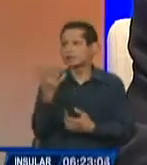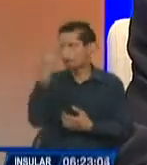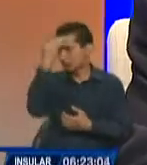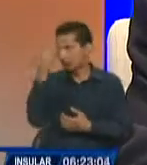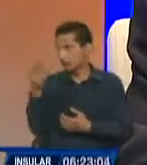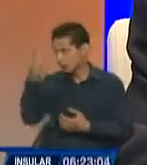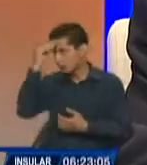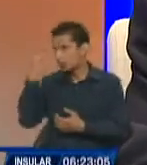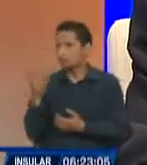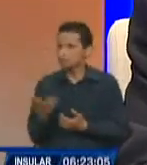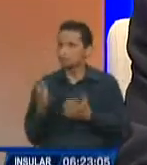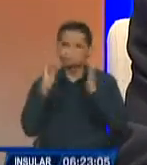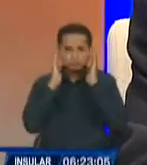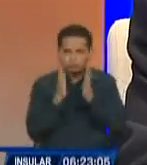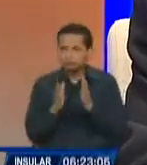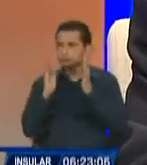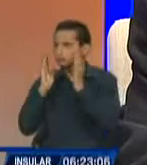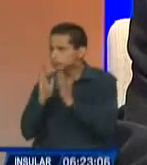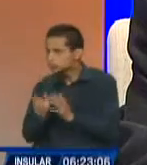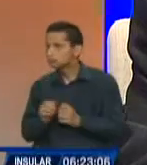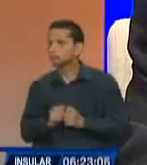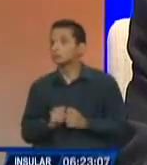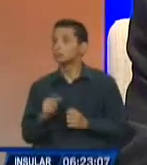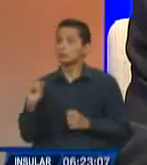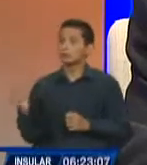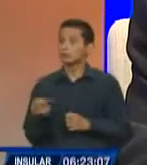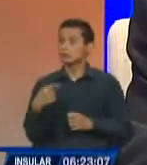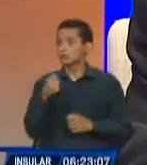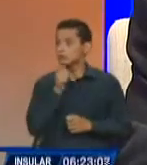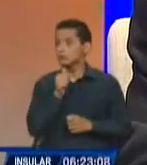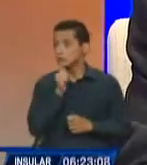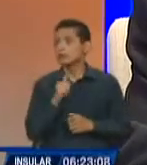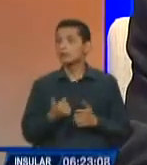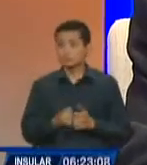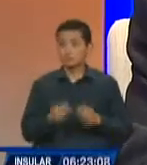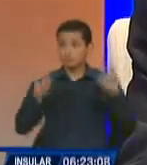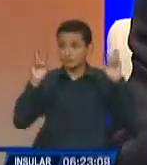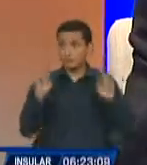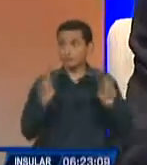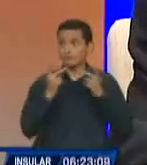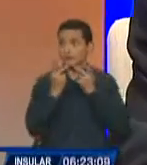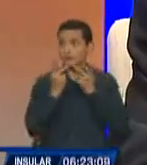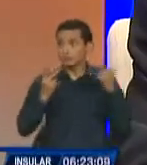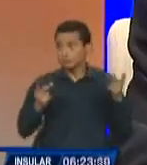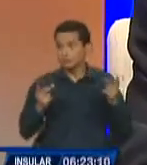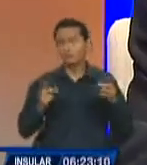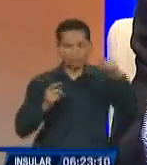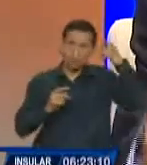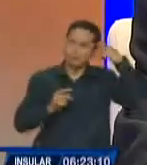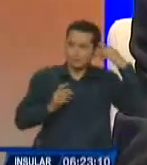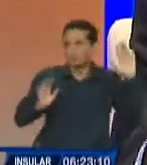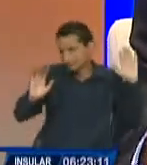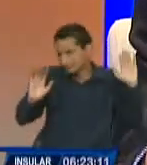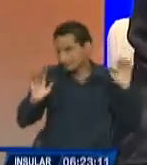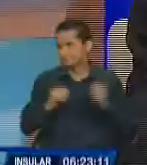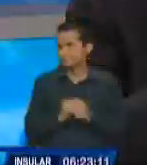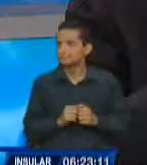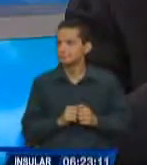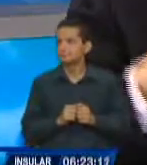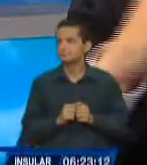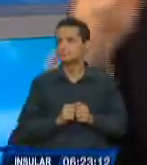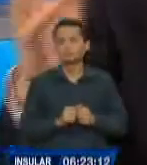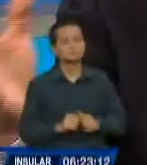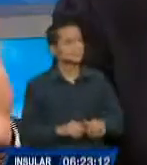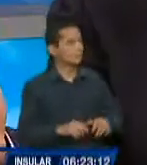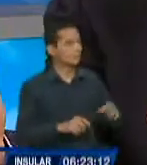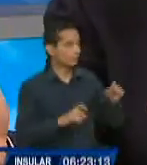implica escuchar, trabajar con el sector privado. La política pública definitivamente la toma el gobierno nacional. Definitivamente toda política